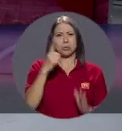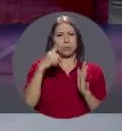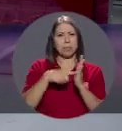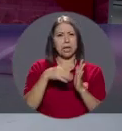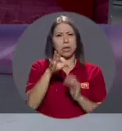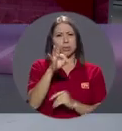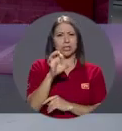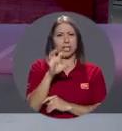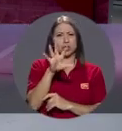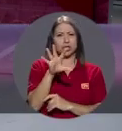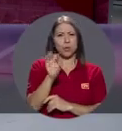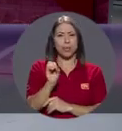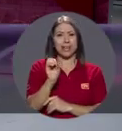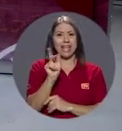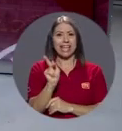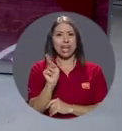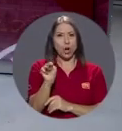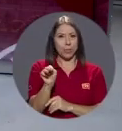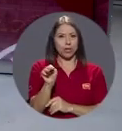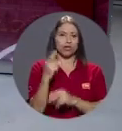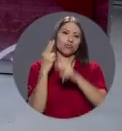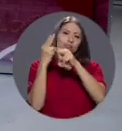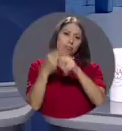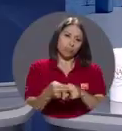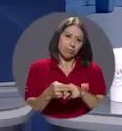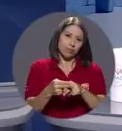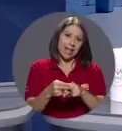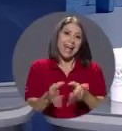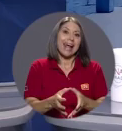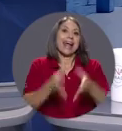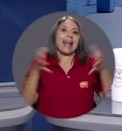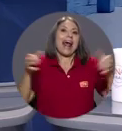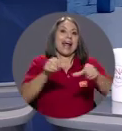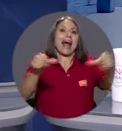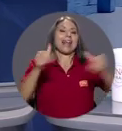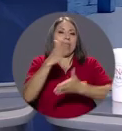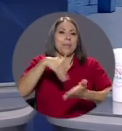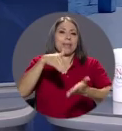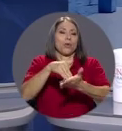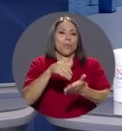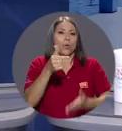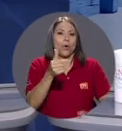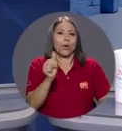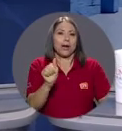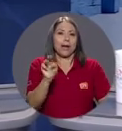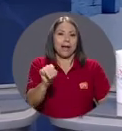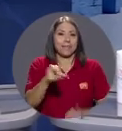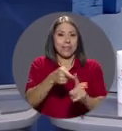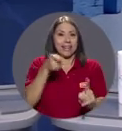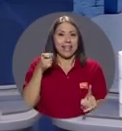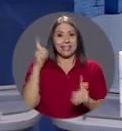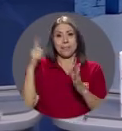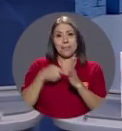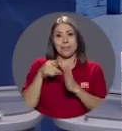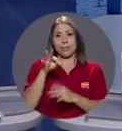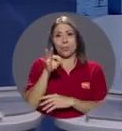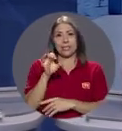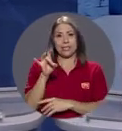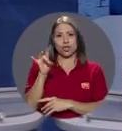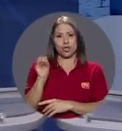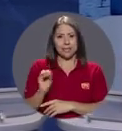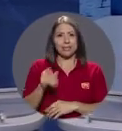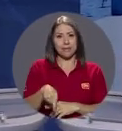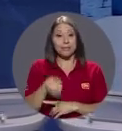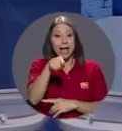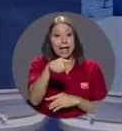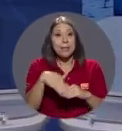tenemos 1.950 kilómetros de lo que se define la gran área metropolitana, desde los años 80, donde